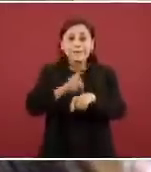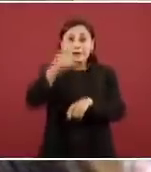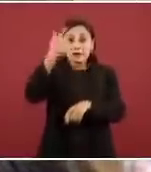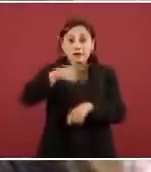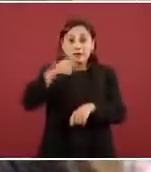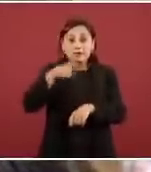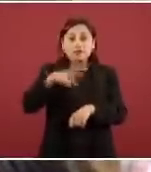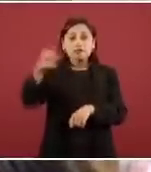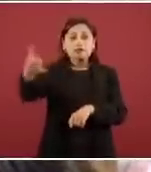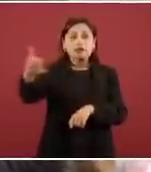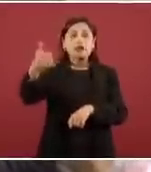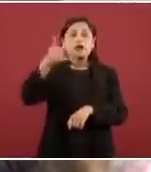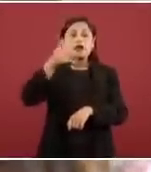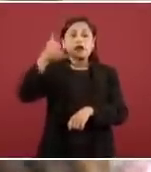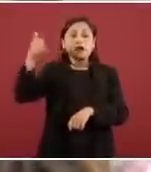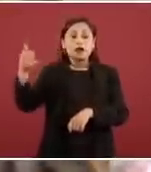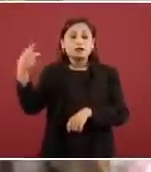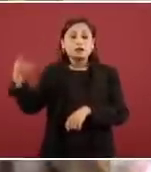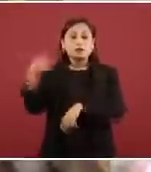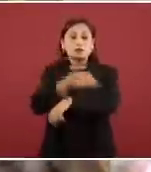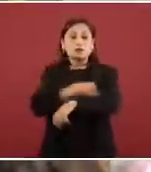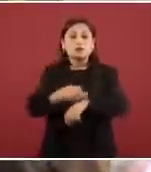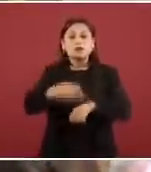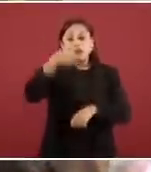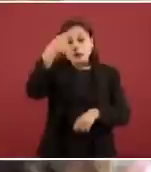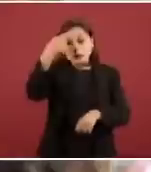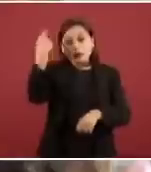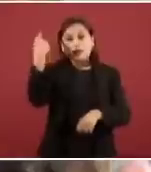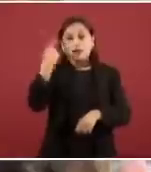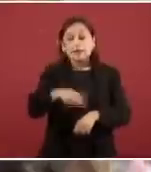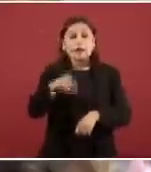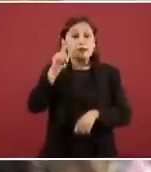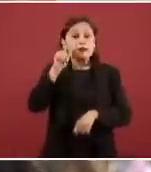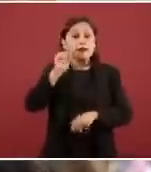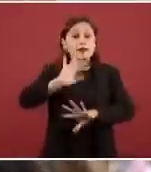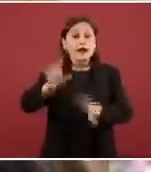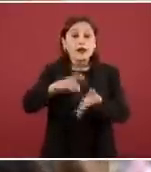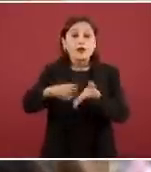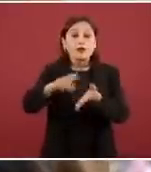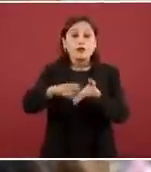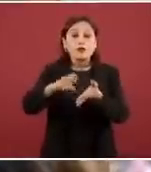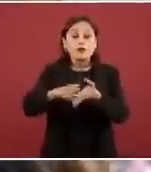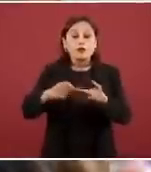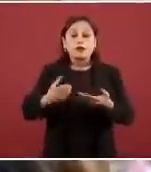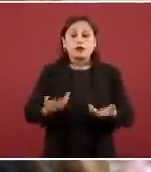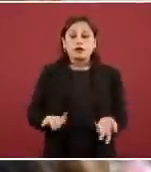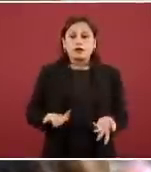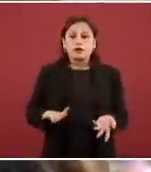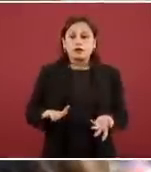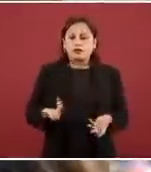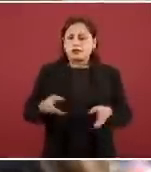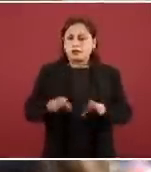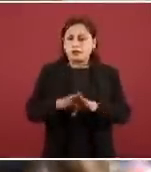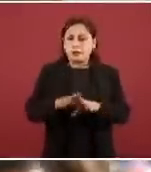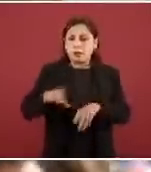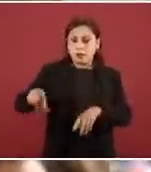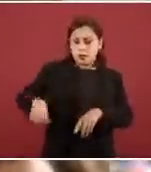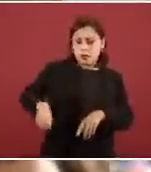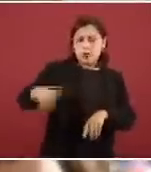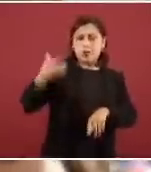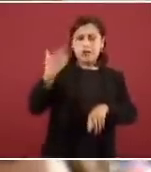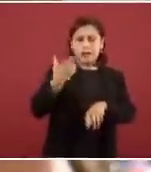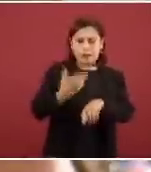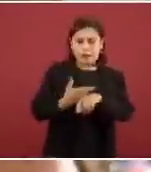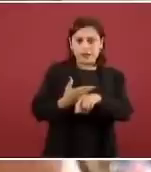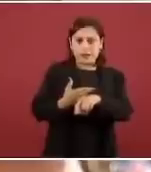decir que mañana sin falta ya iban a comprar los materiales. Esto es, el gobernador solo bajo